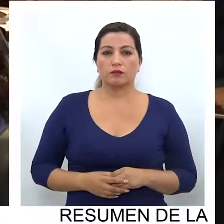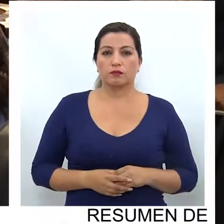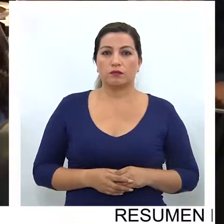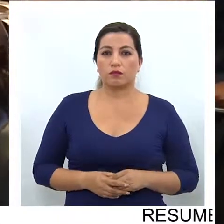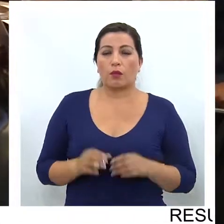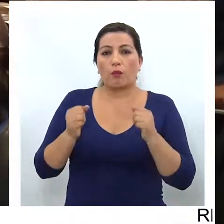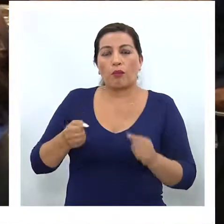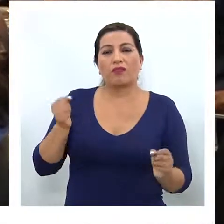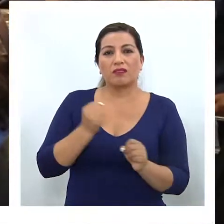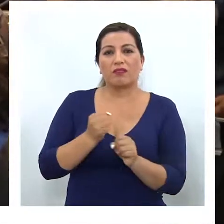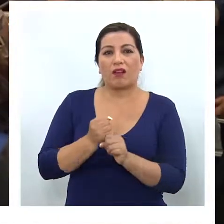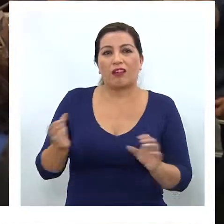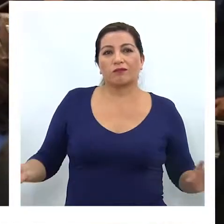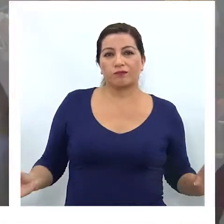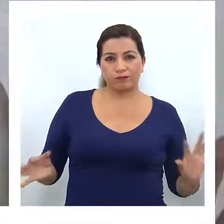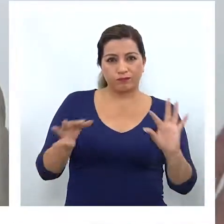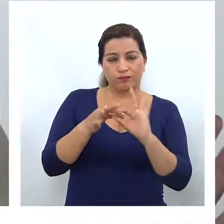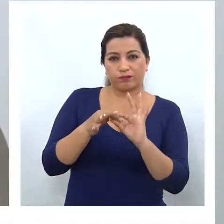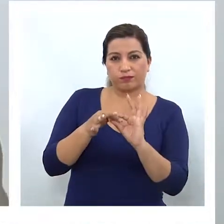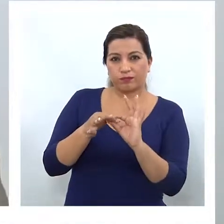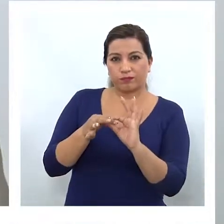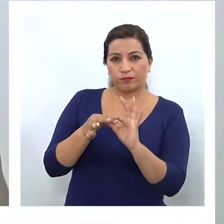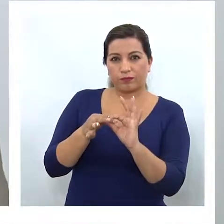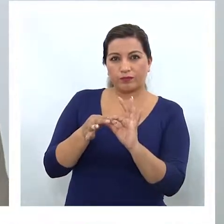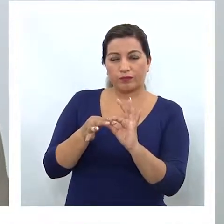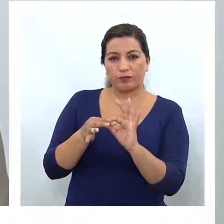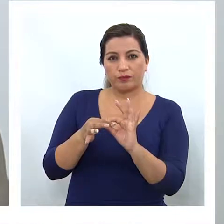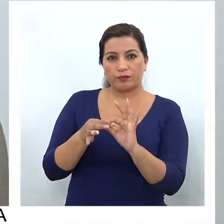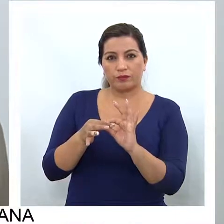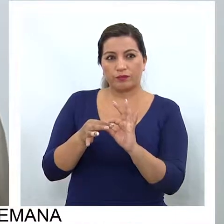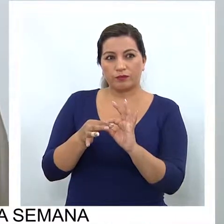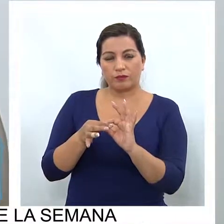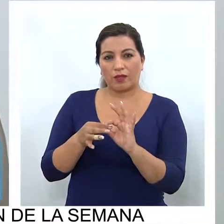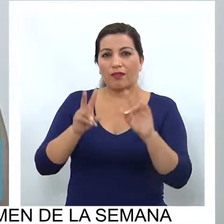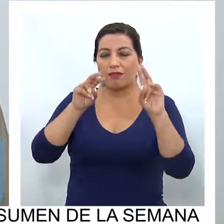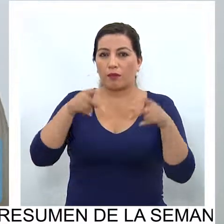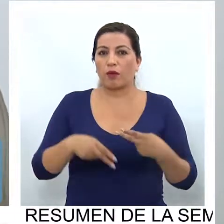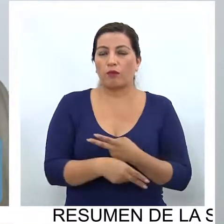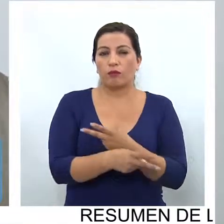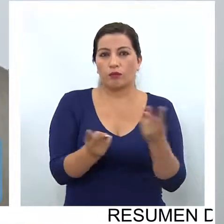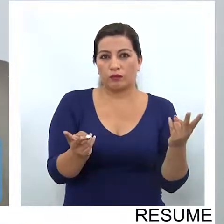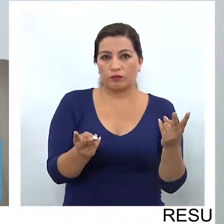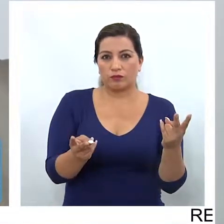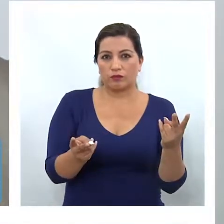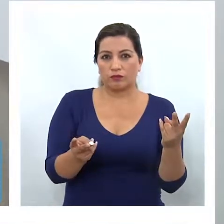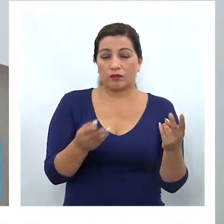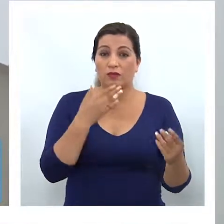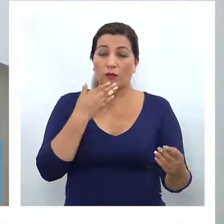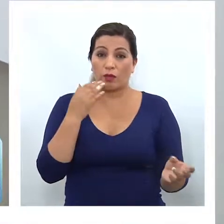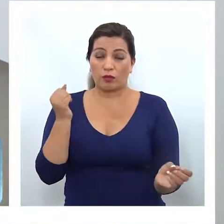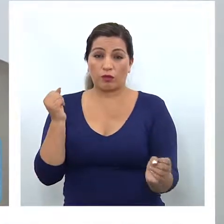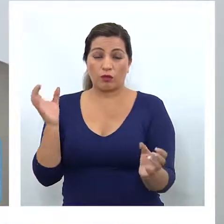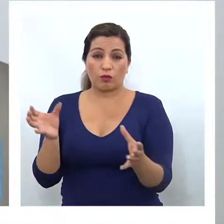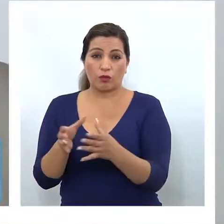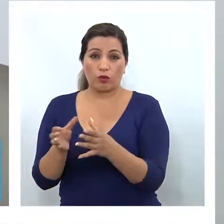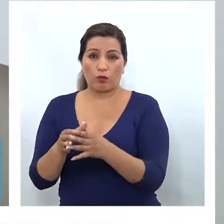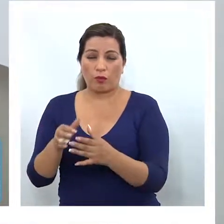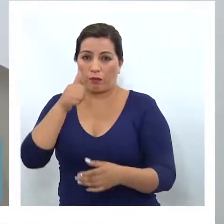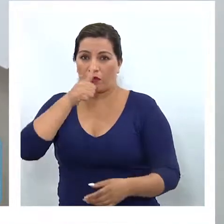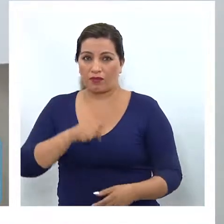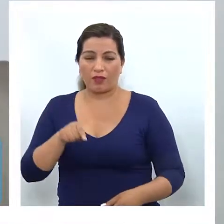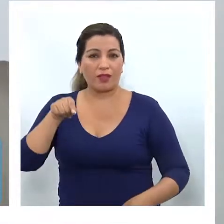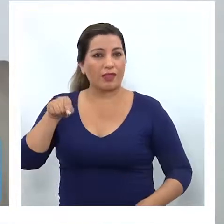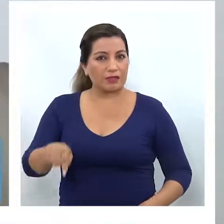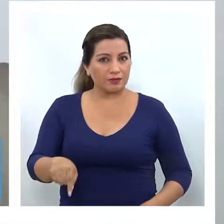Son capaces de trabajar en conjunto el aparataje público con el aparataje privado y la